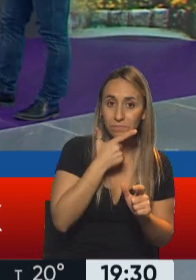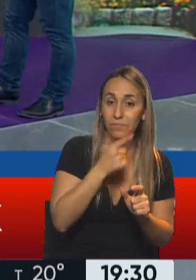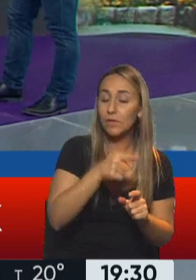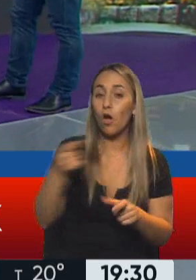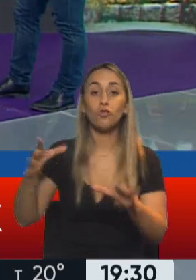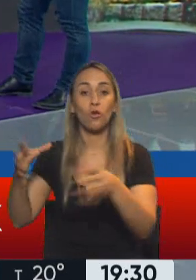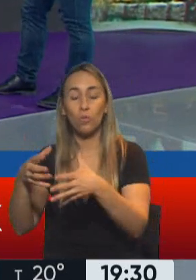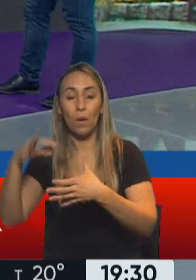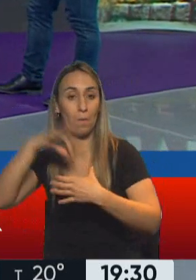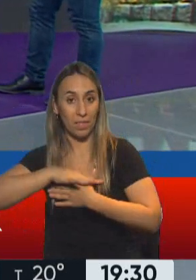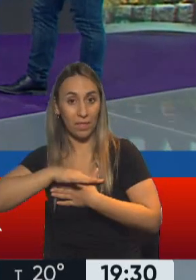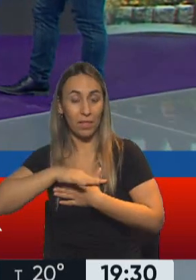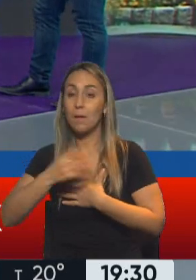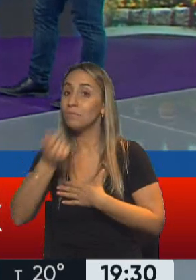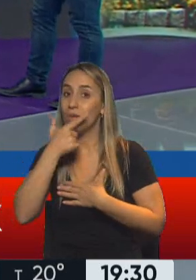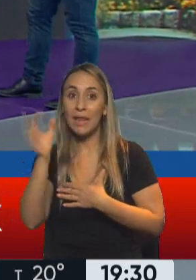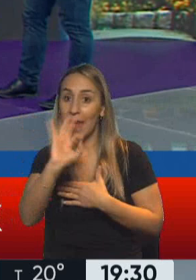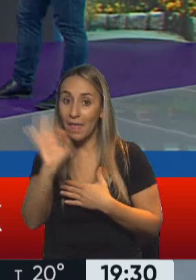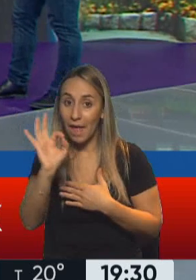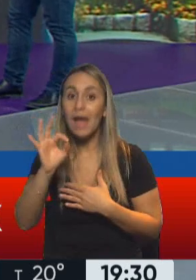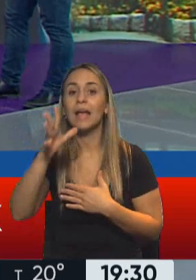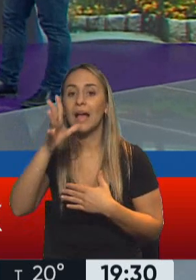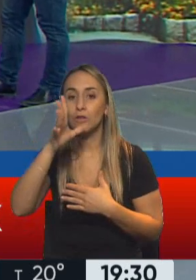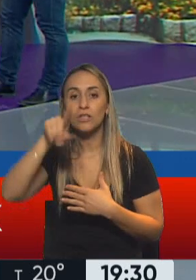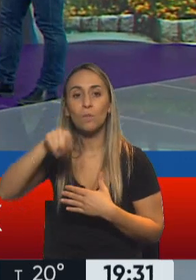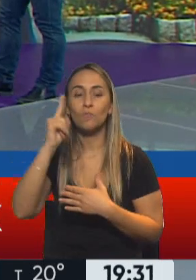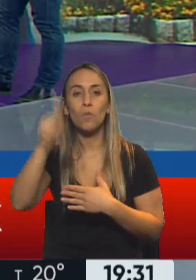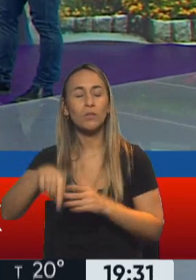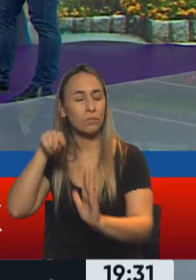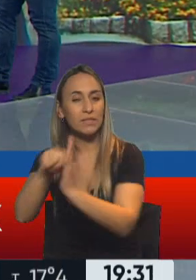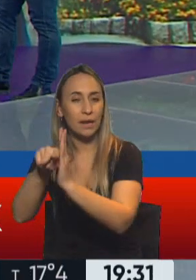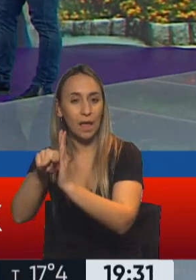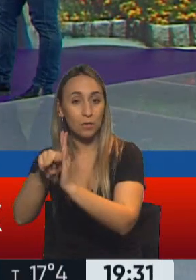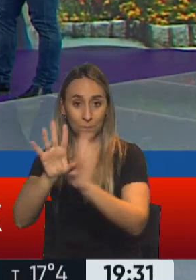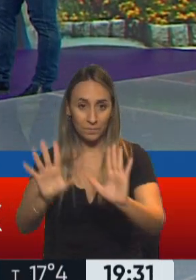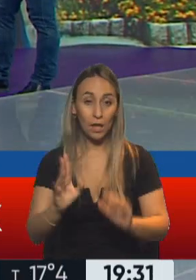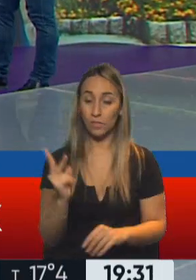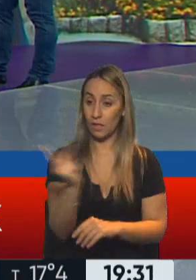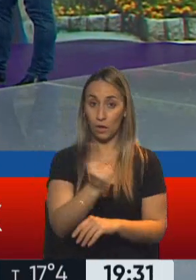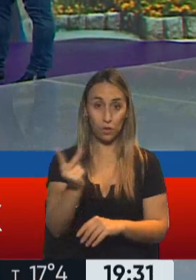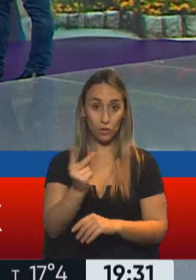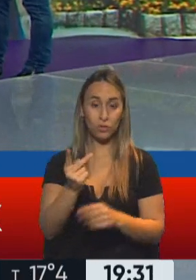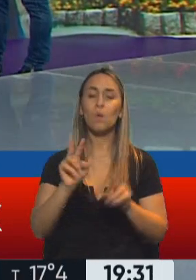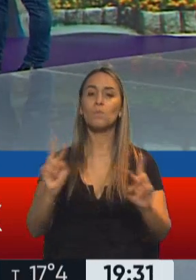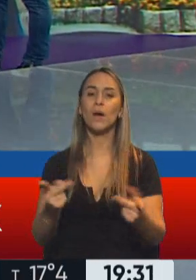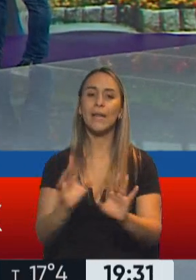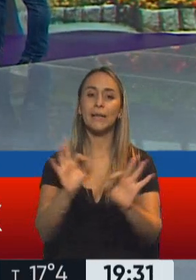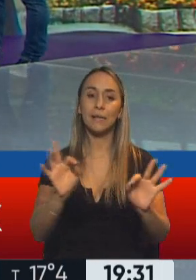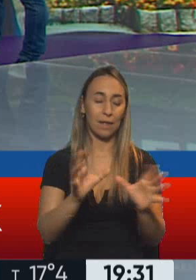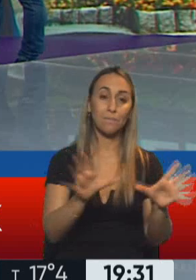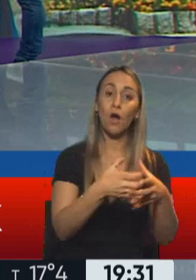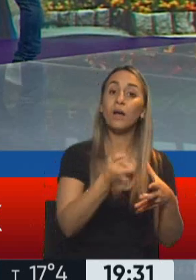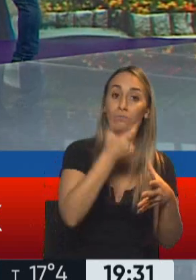grupo que no la recibió. Ajá. Se internaron. No falleció ninguno en el grupo que recibió la droga y